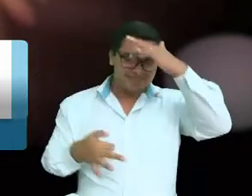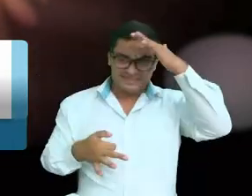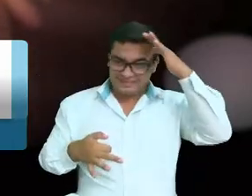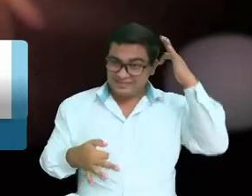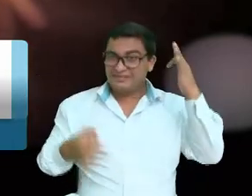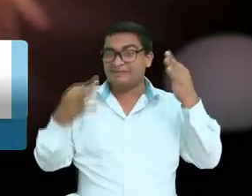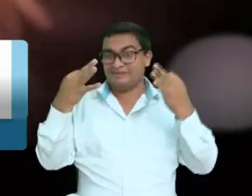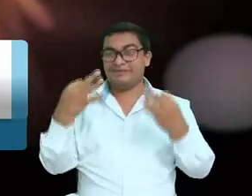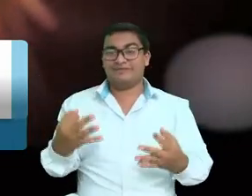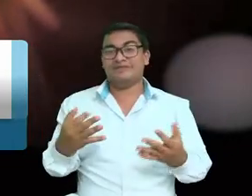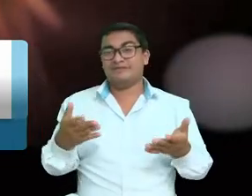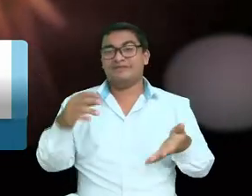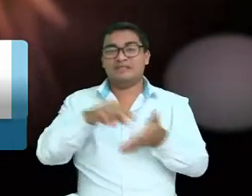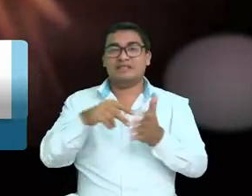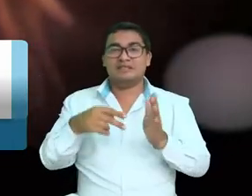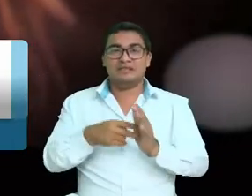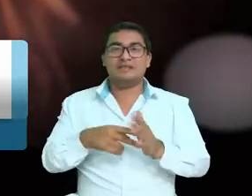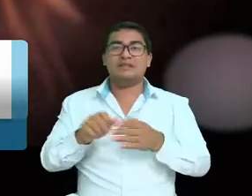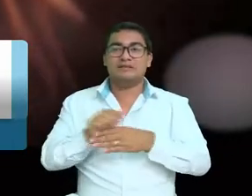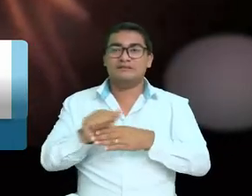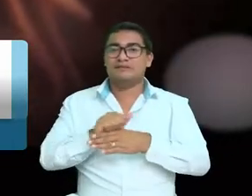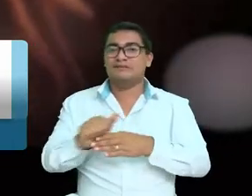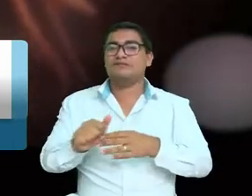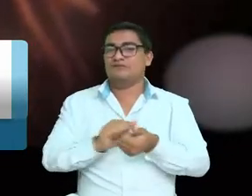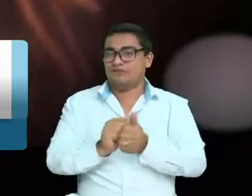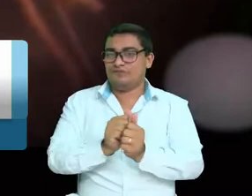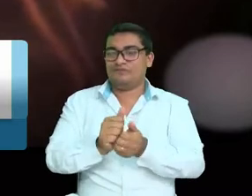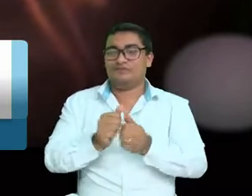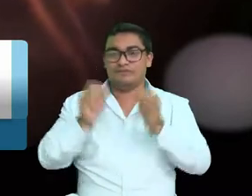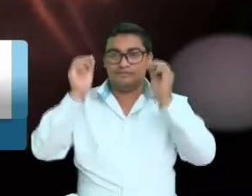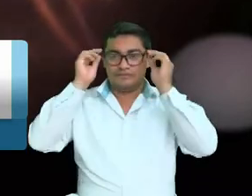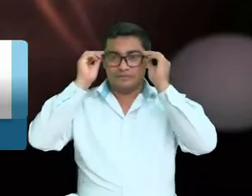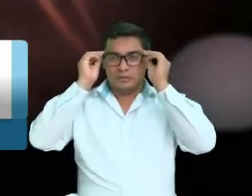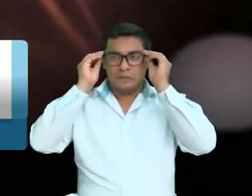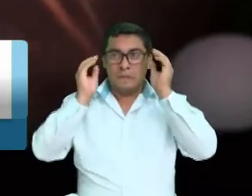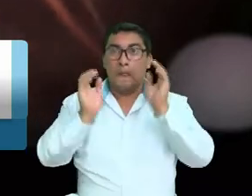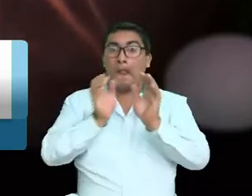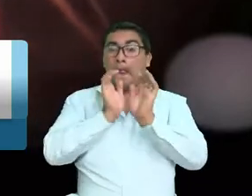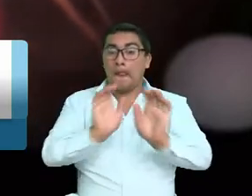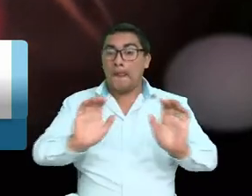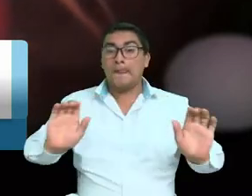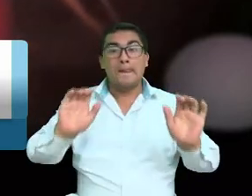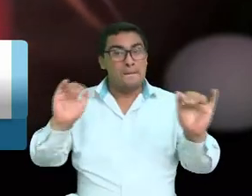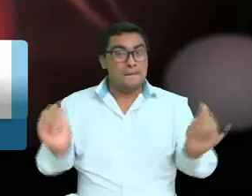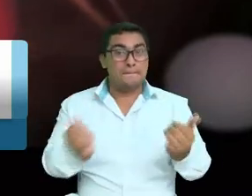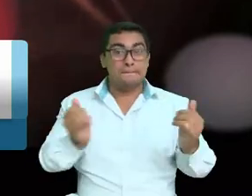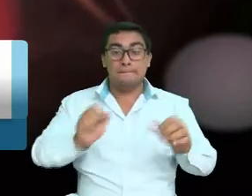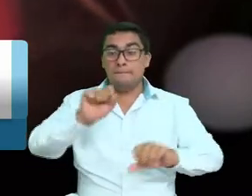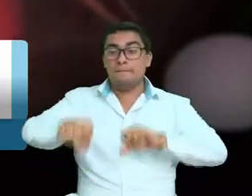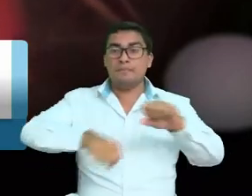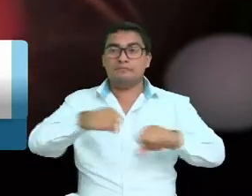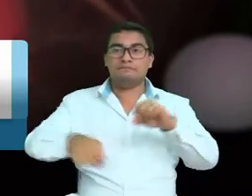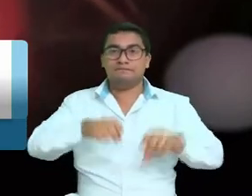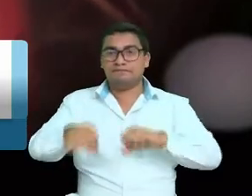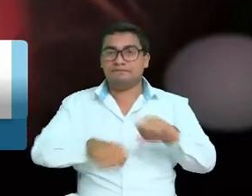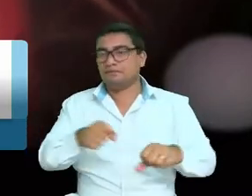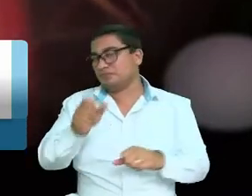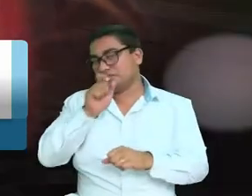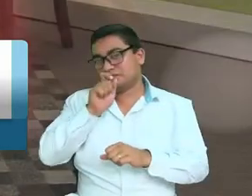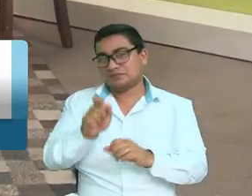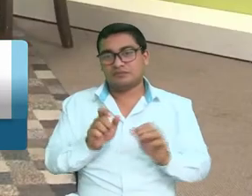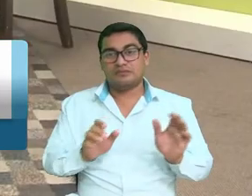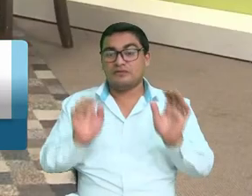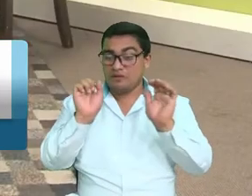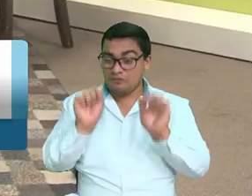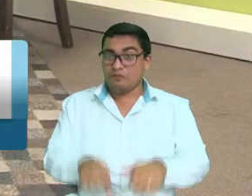una disminución del ejercicio, ¿no? Por ejemplo, los niños juegan bastante con bicicleta. Las bicicletas, las patinetas, ¿pueden ser